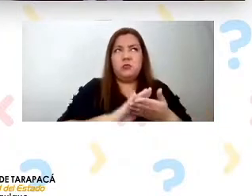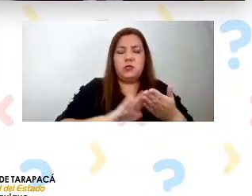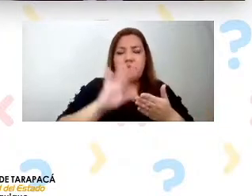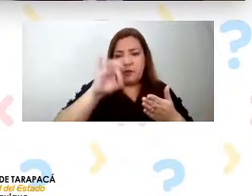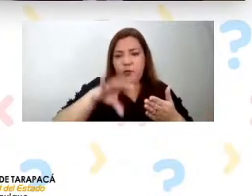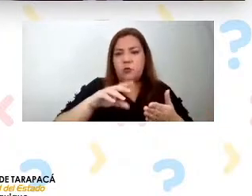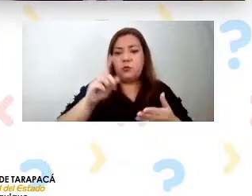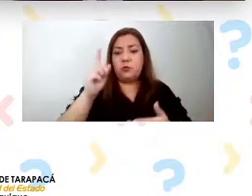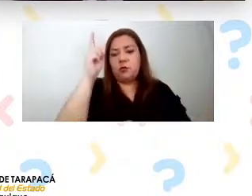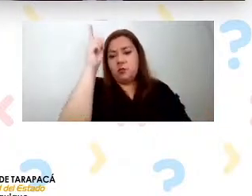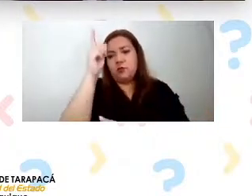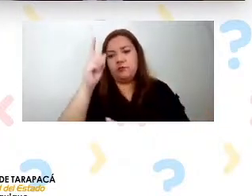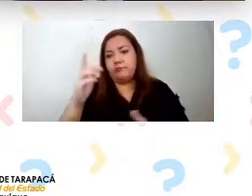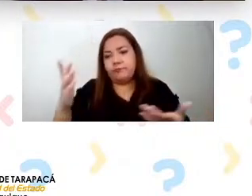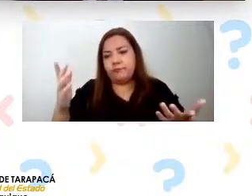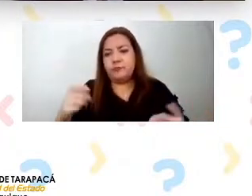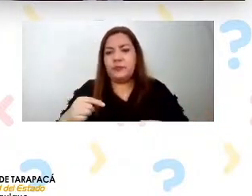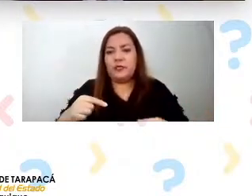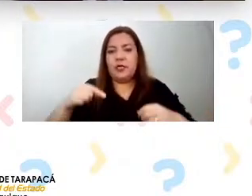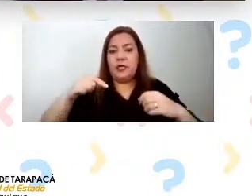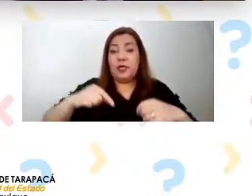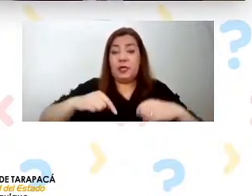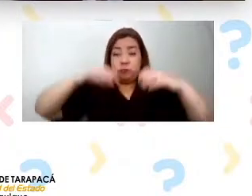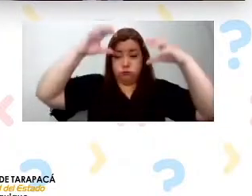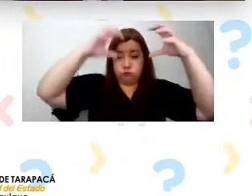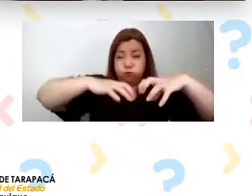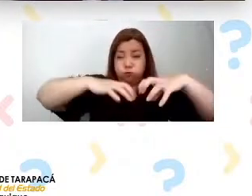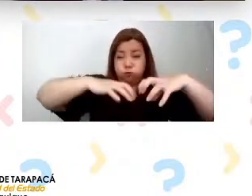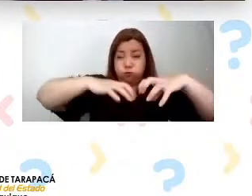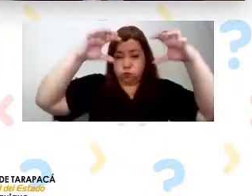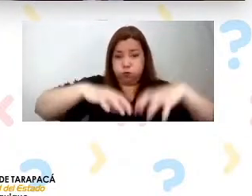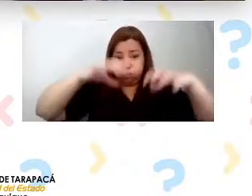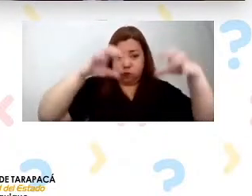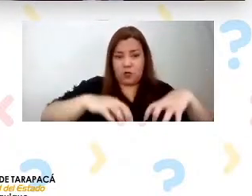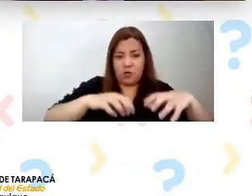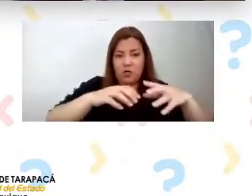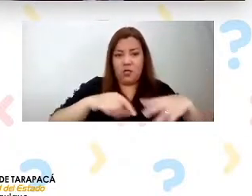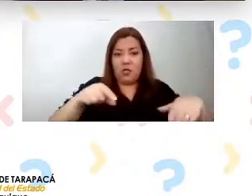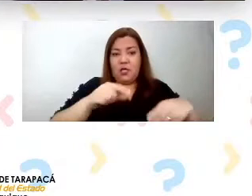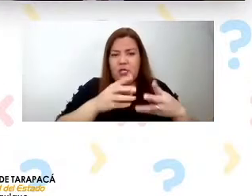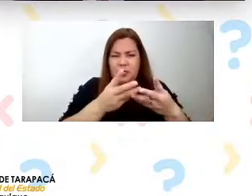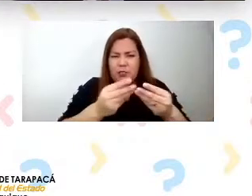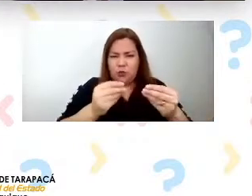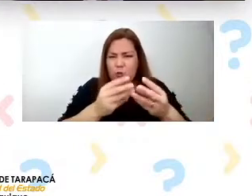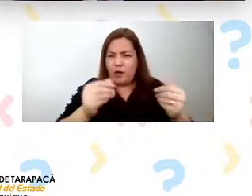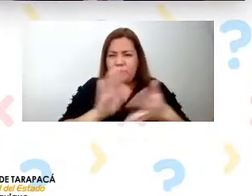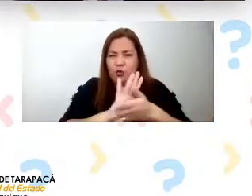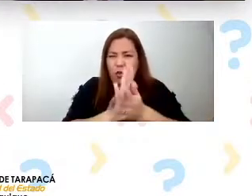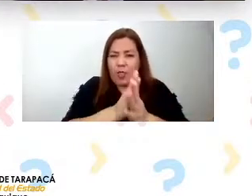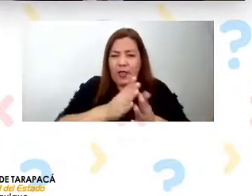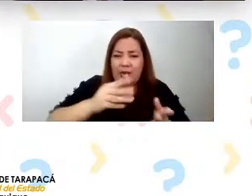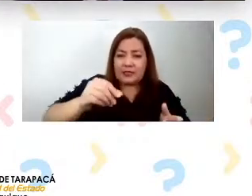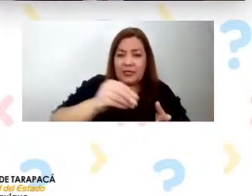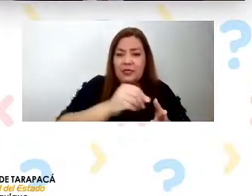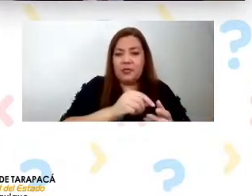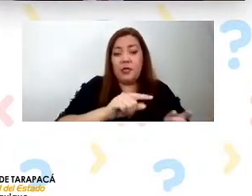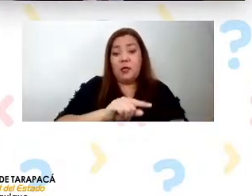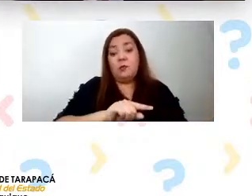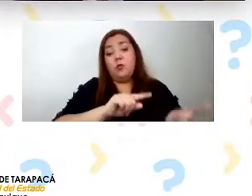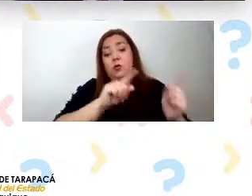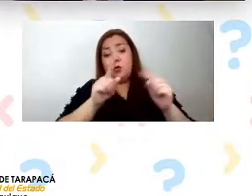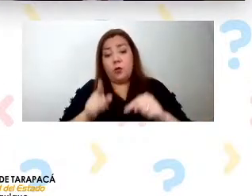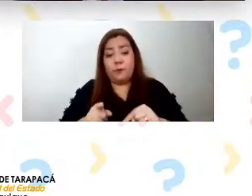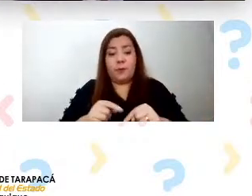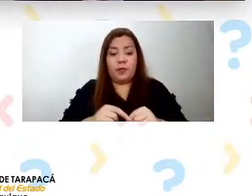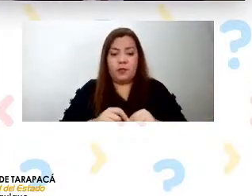cierto?, prácticamente se inunda el salar, disuelve todas las sales que están acá, y